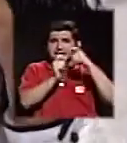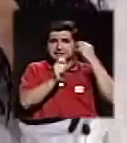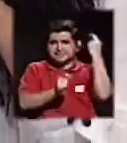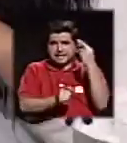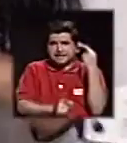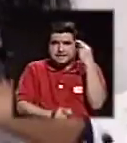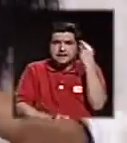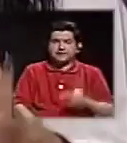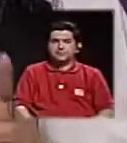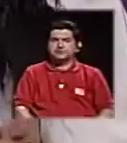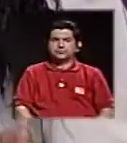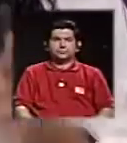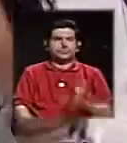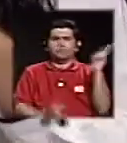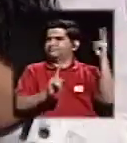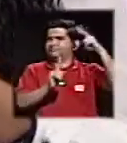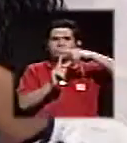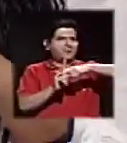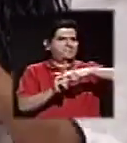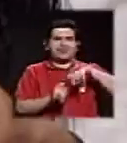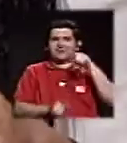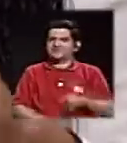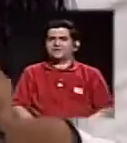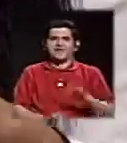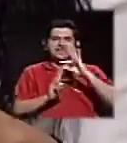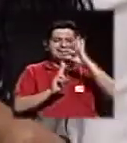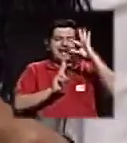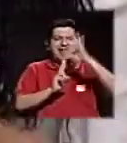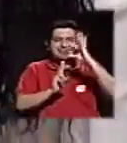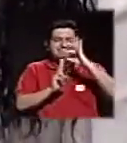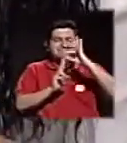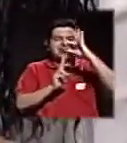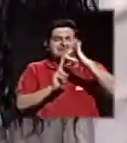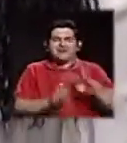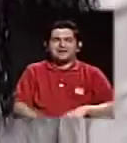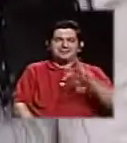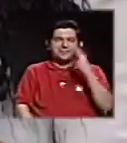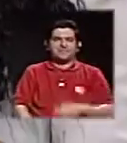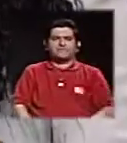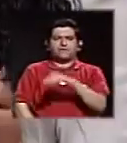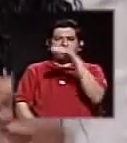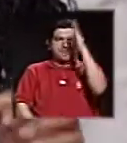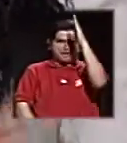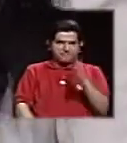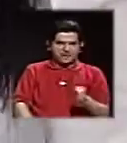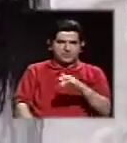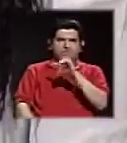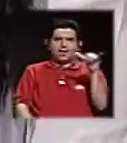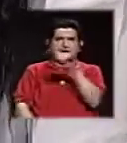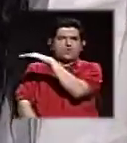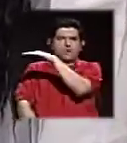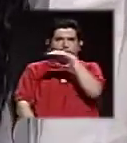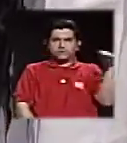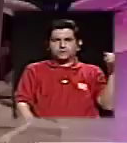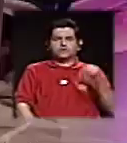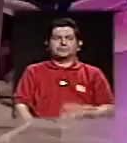por no aplicar este esa alternancia tanto a nivel vertical como horizontal